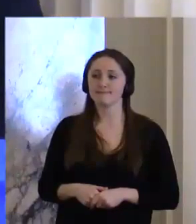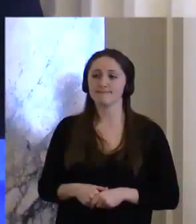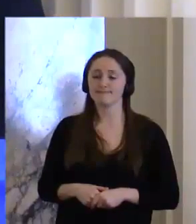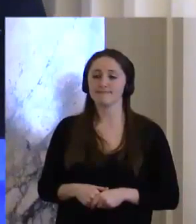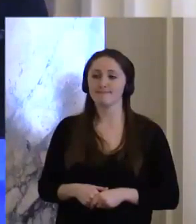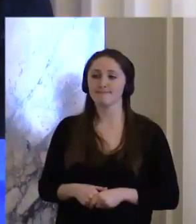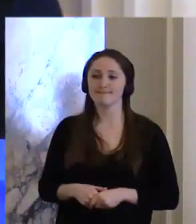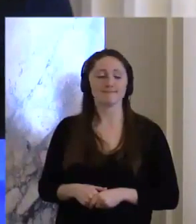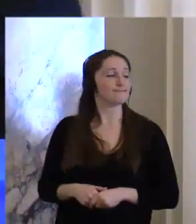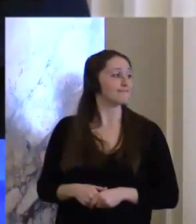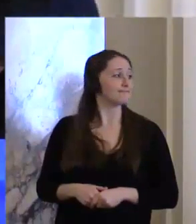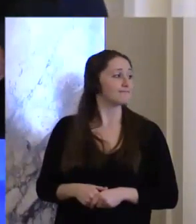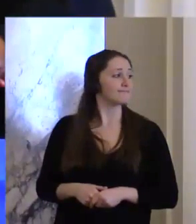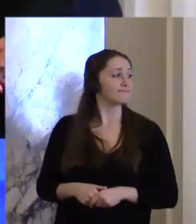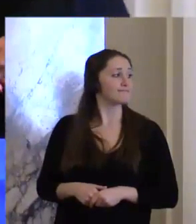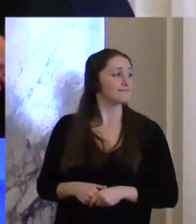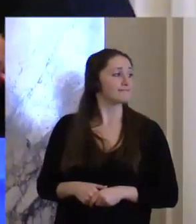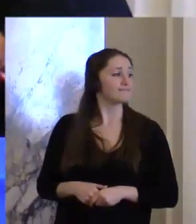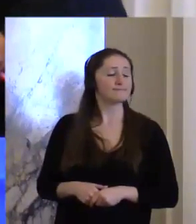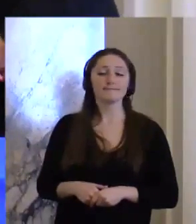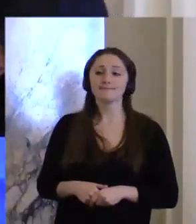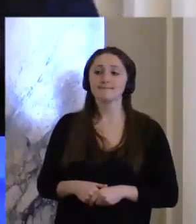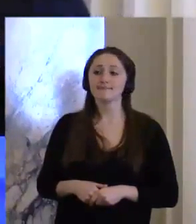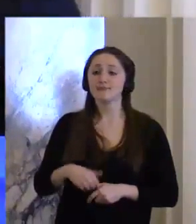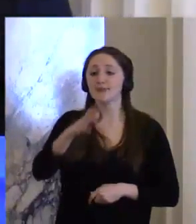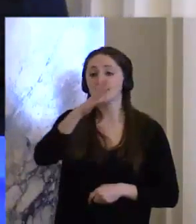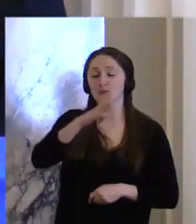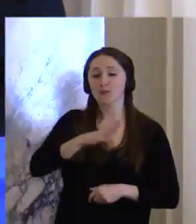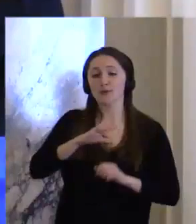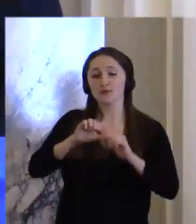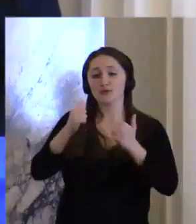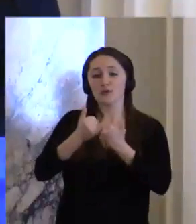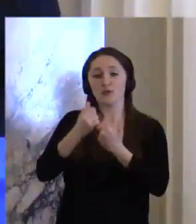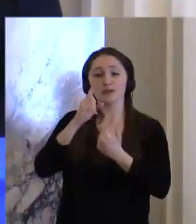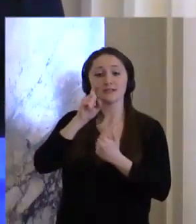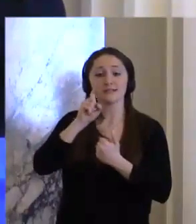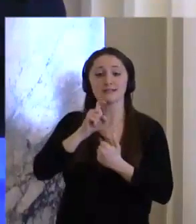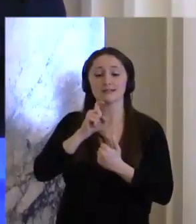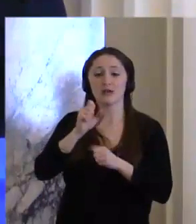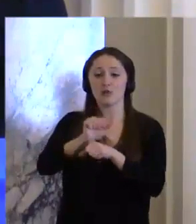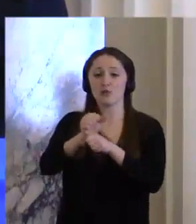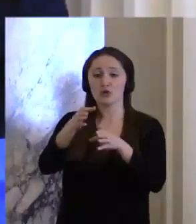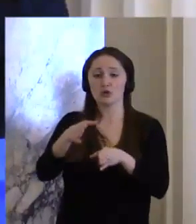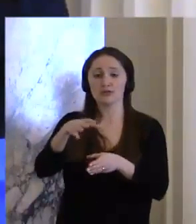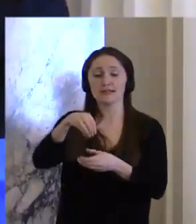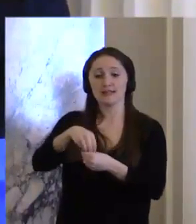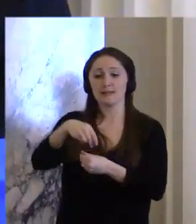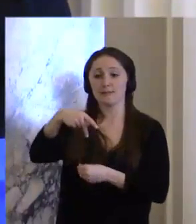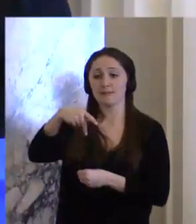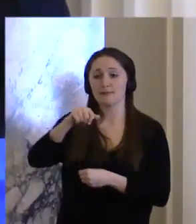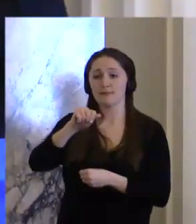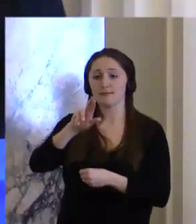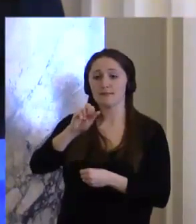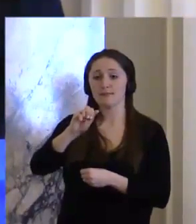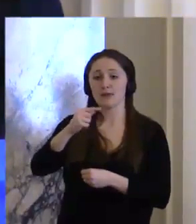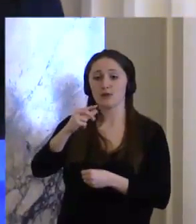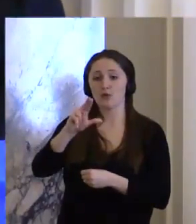Asociación de Mujeres Trabajadoras Sexuales del Paraguay, Unidas en la Esperanza.